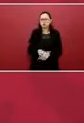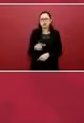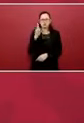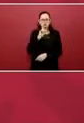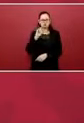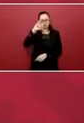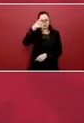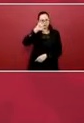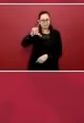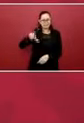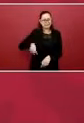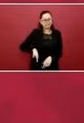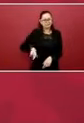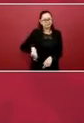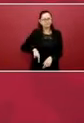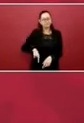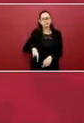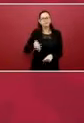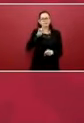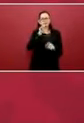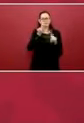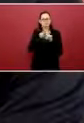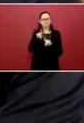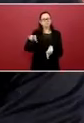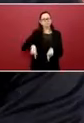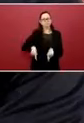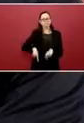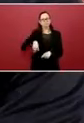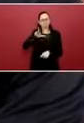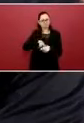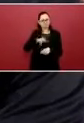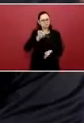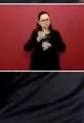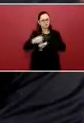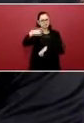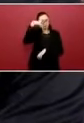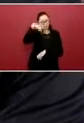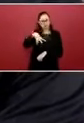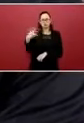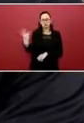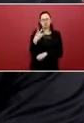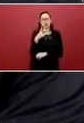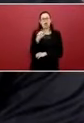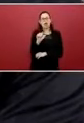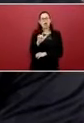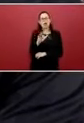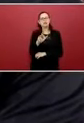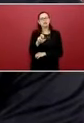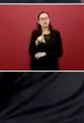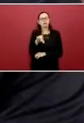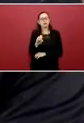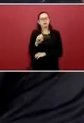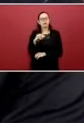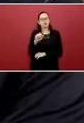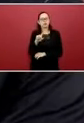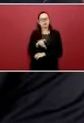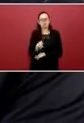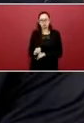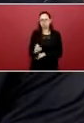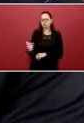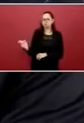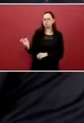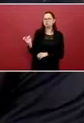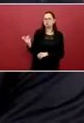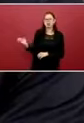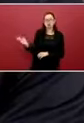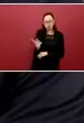gobierno y también del gobernador del Estado de México, Alfredo del Mazo. Se han estado